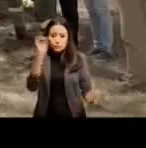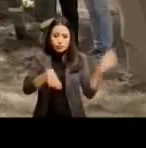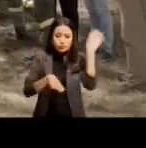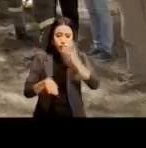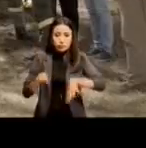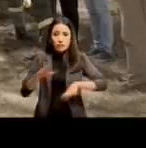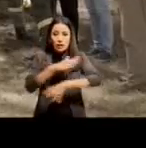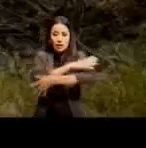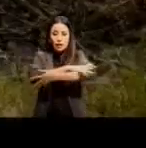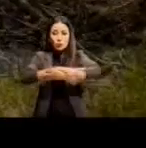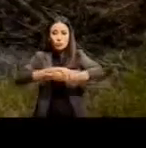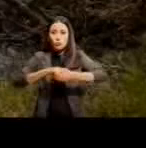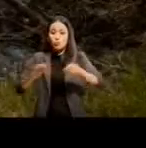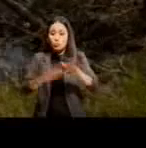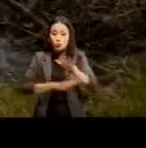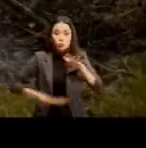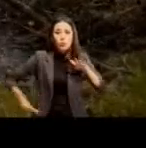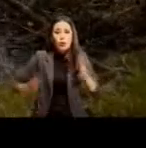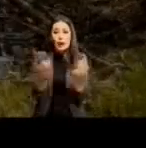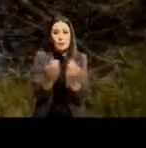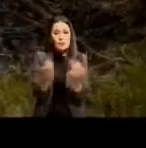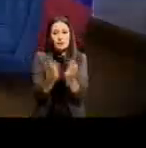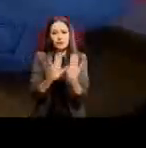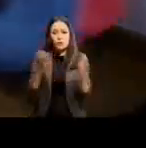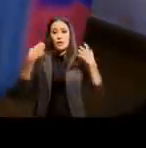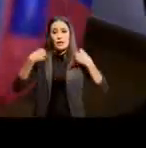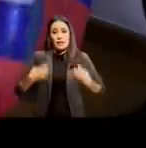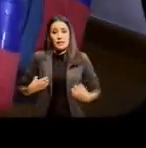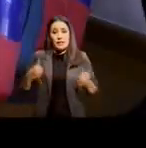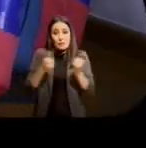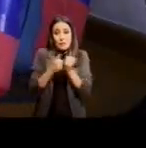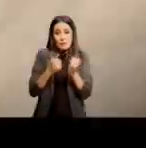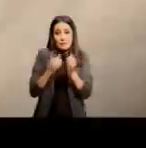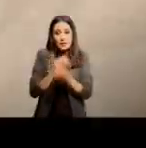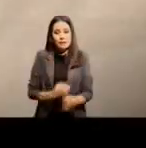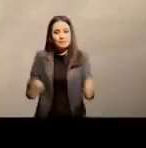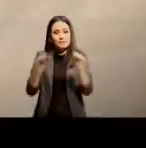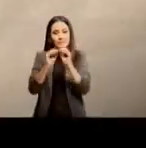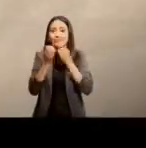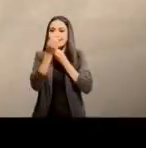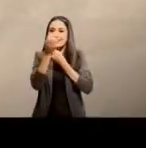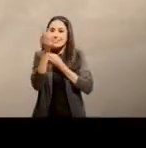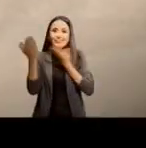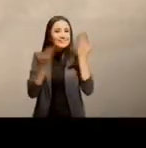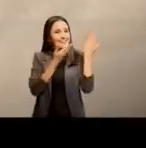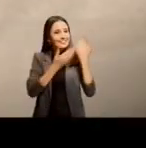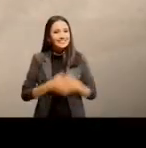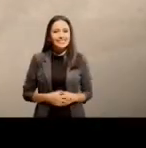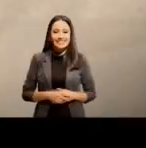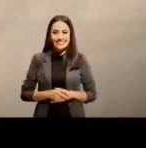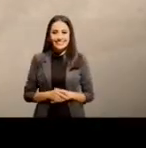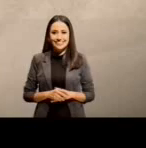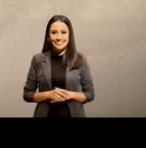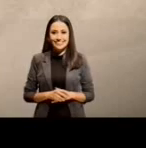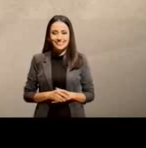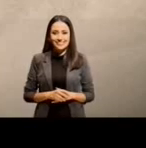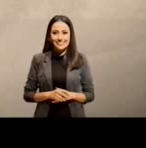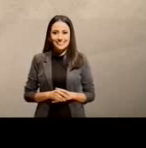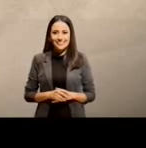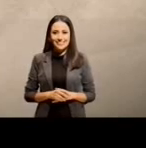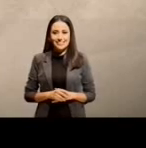agua. Evita las quemas de maleza y no quemes la basura. Tenme siempre contigo. Para más información, ingresa a